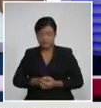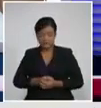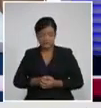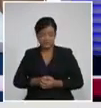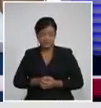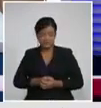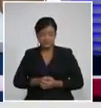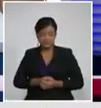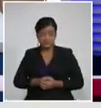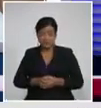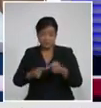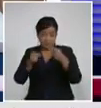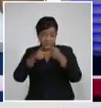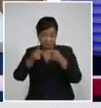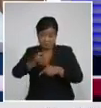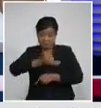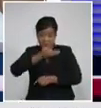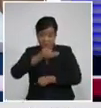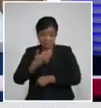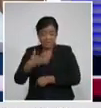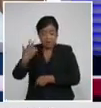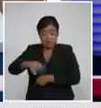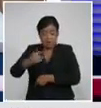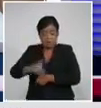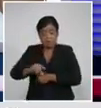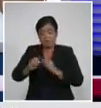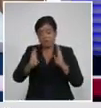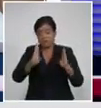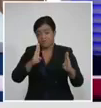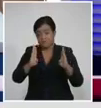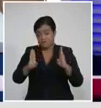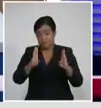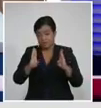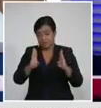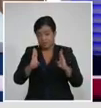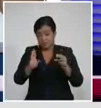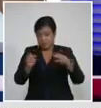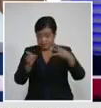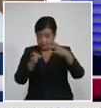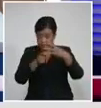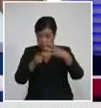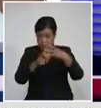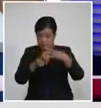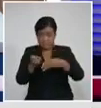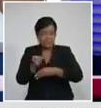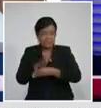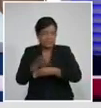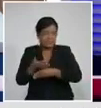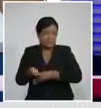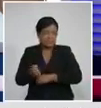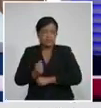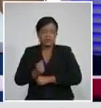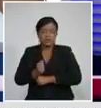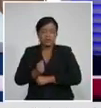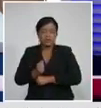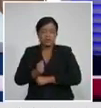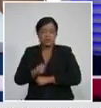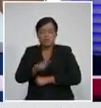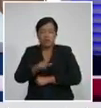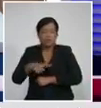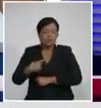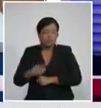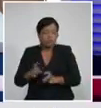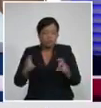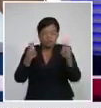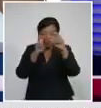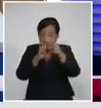que un ensayo el ensayo clínico fase 3 digamos, que es la investigación clínica, desde el